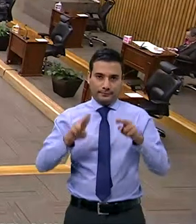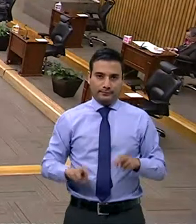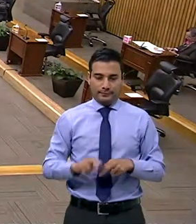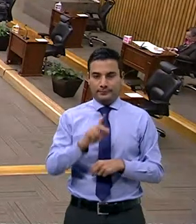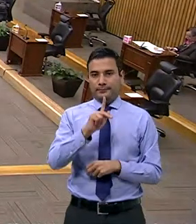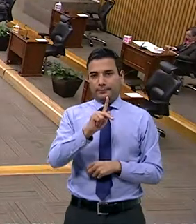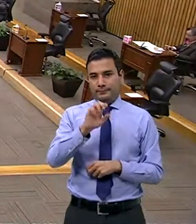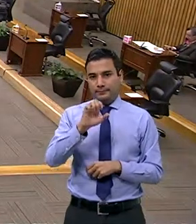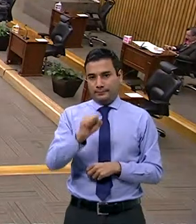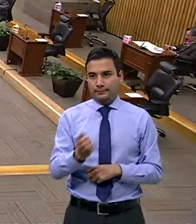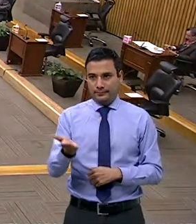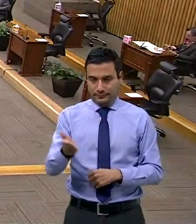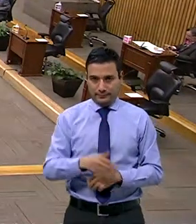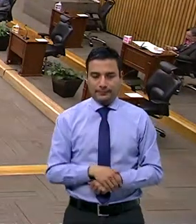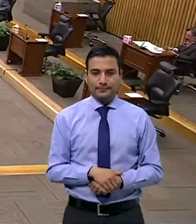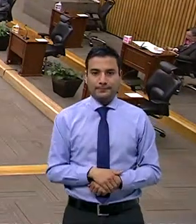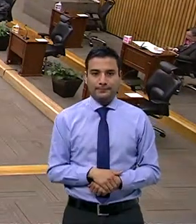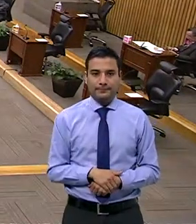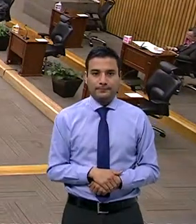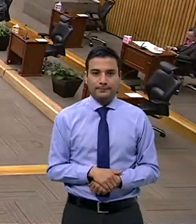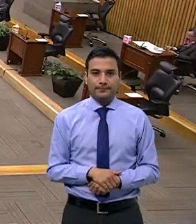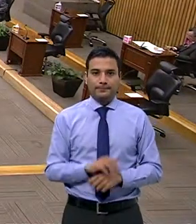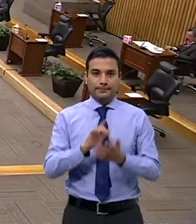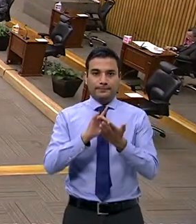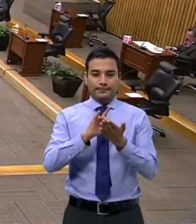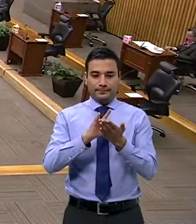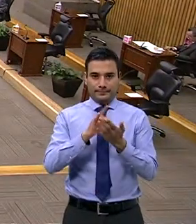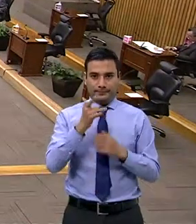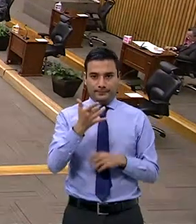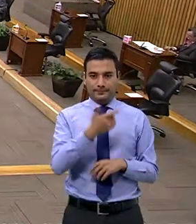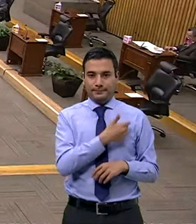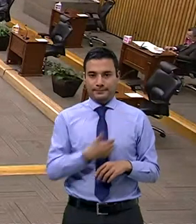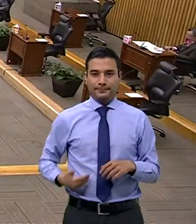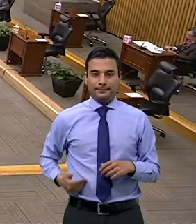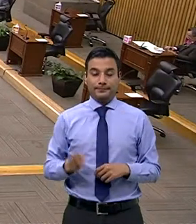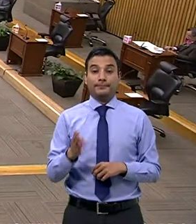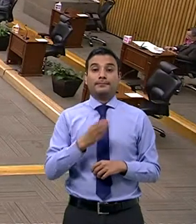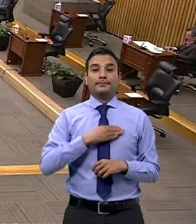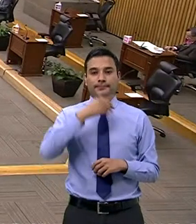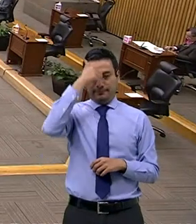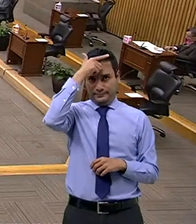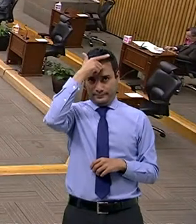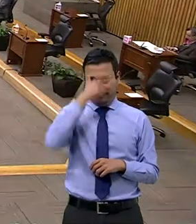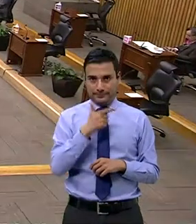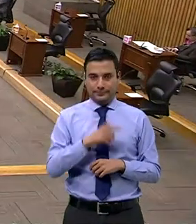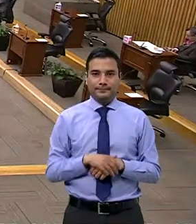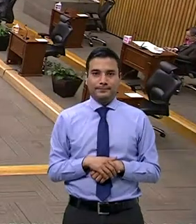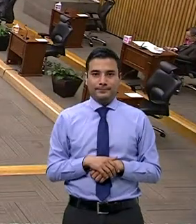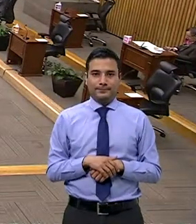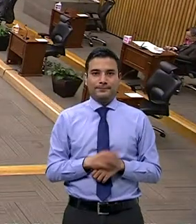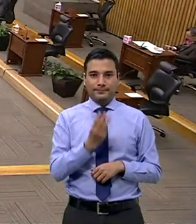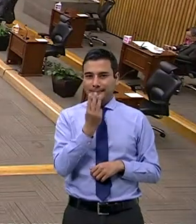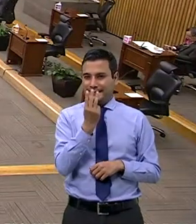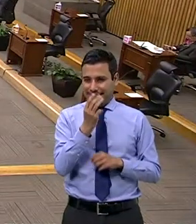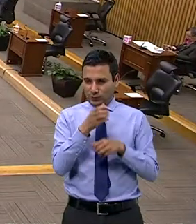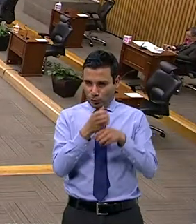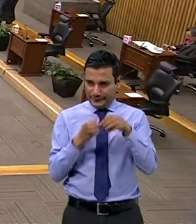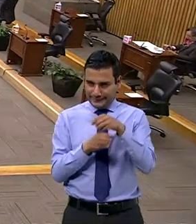solidario gracias presidente buenas noches tres cosas